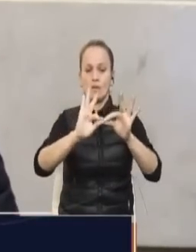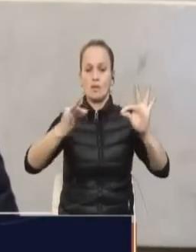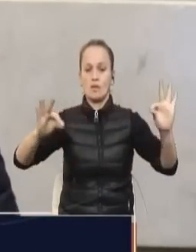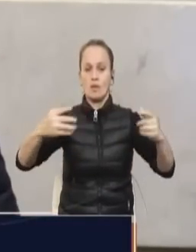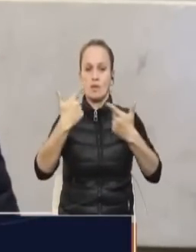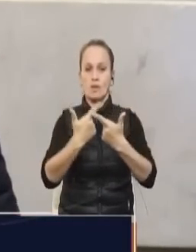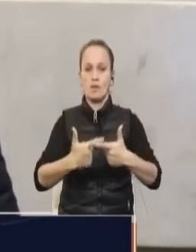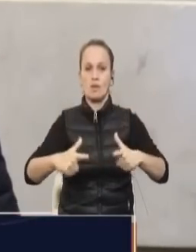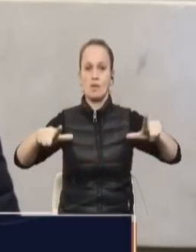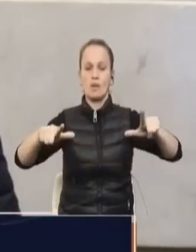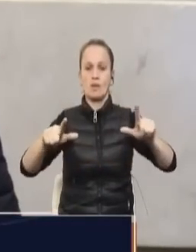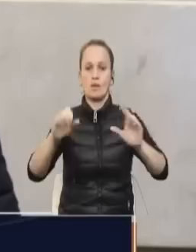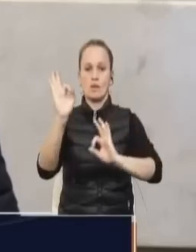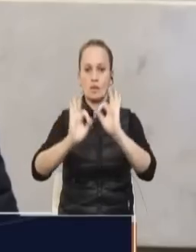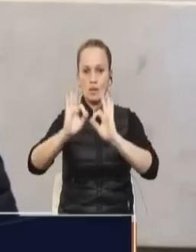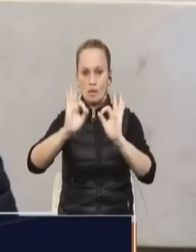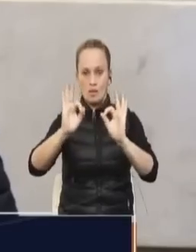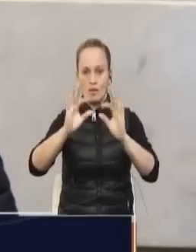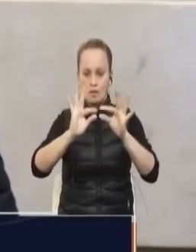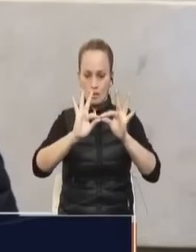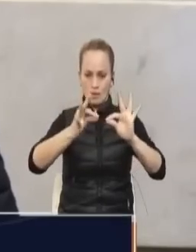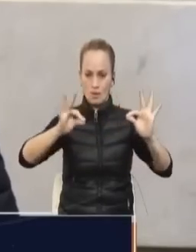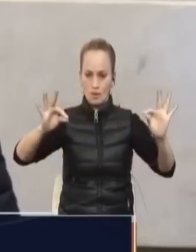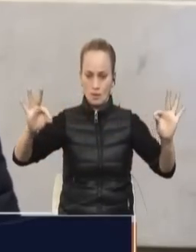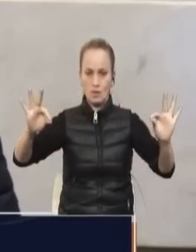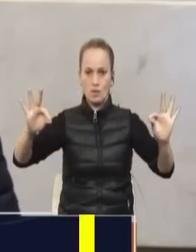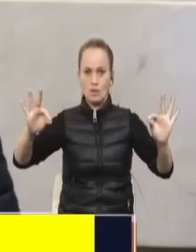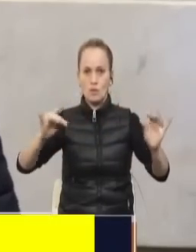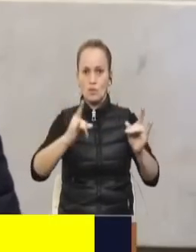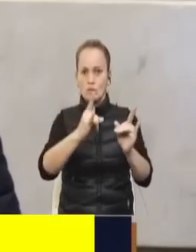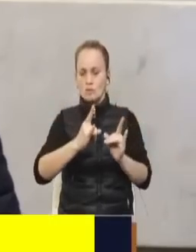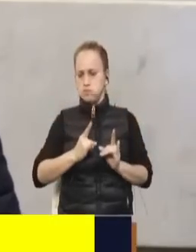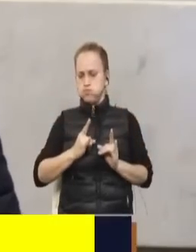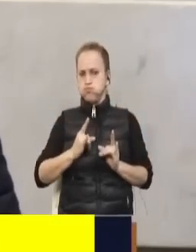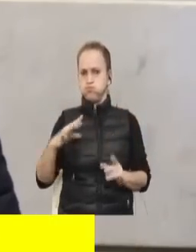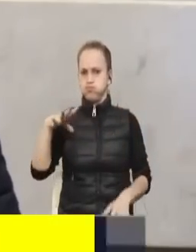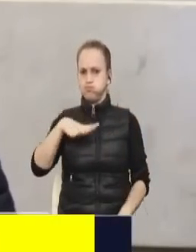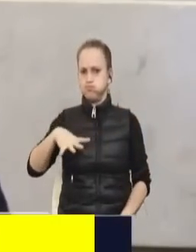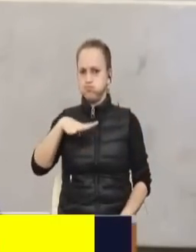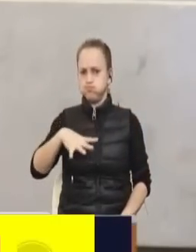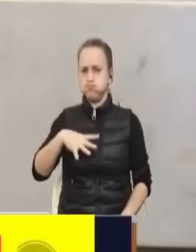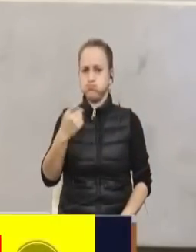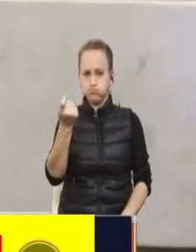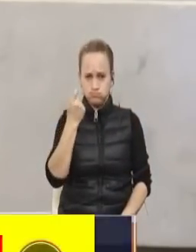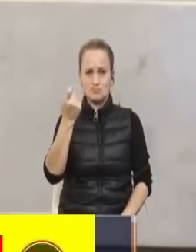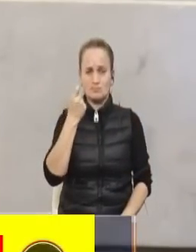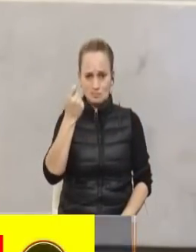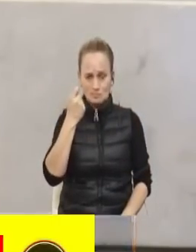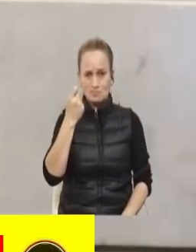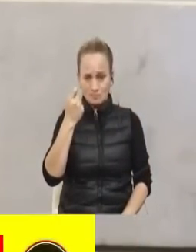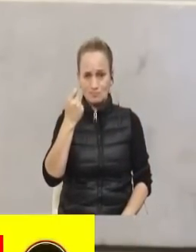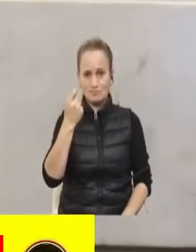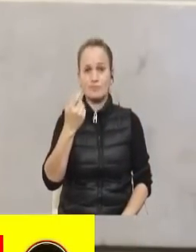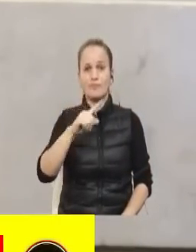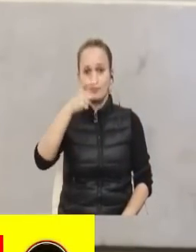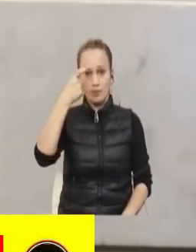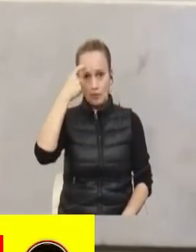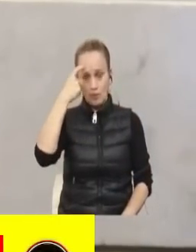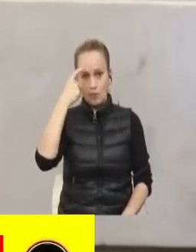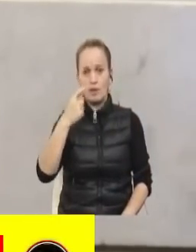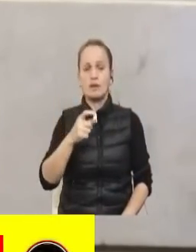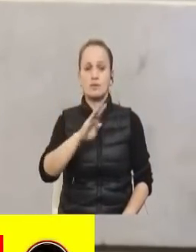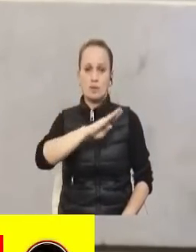libertad y orden. Esa frase que les causó tanto molestia hace unos días que mencionaran